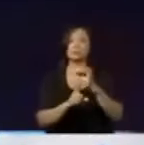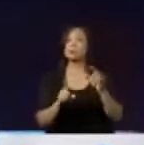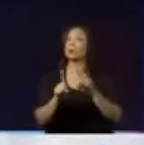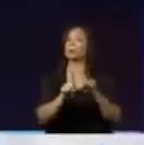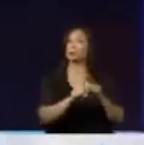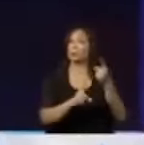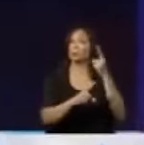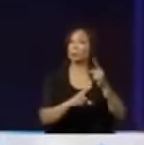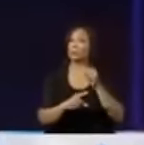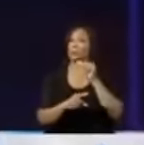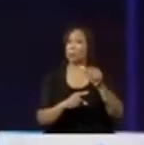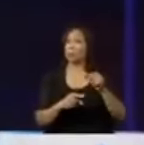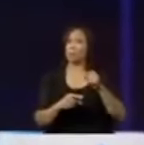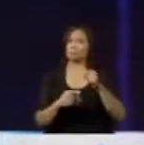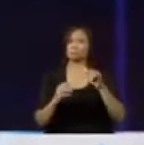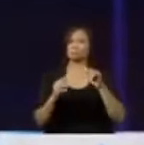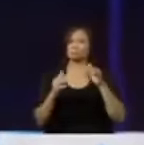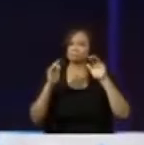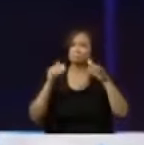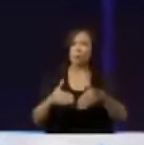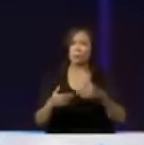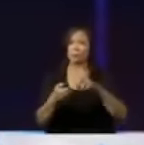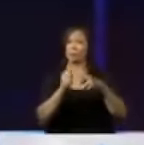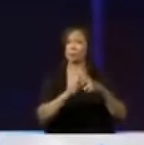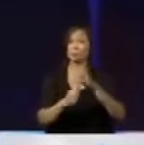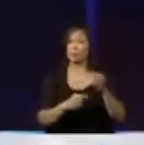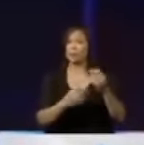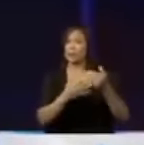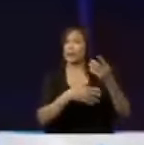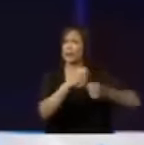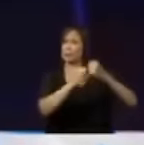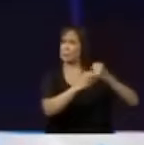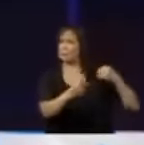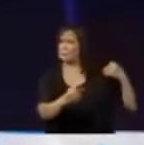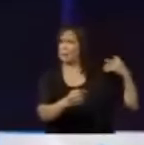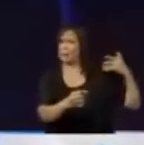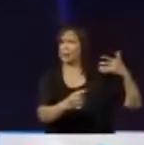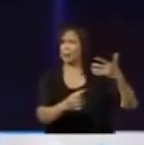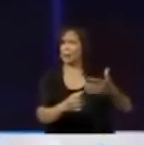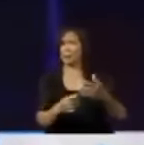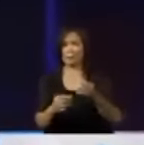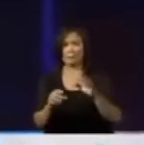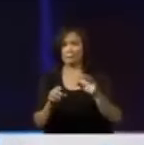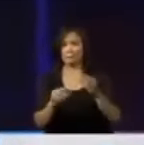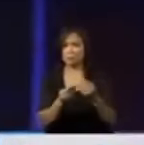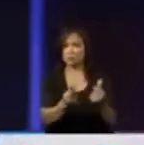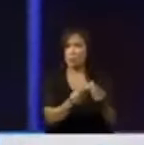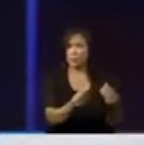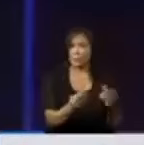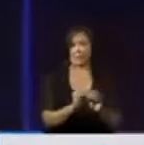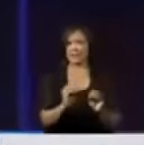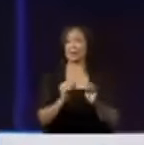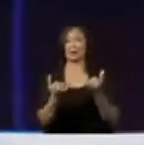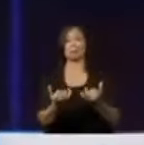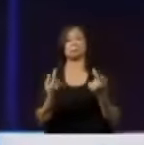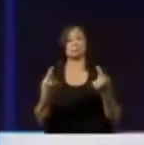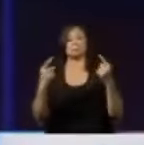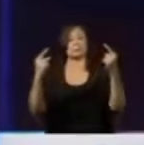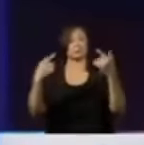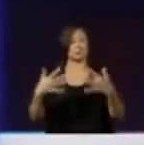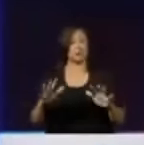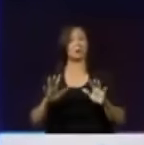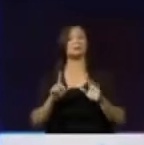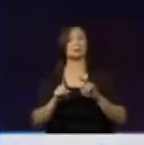pero al mismo tiempo nos hemos ocupado de los problemas que tenían años, que no se atendían, que no se ocupaban. Y nosotros lo